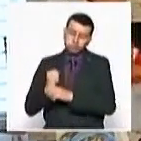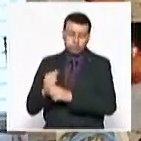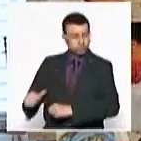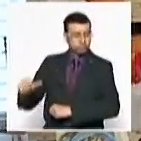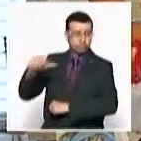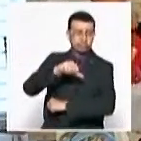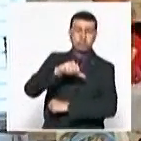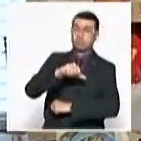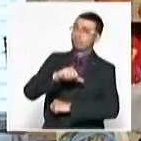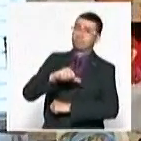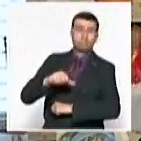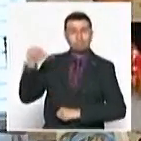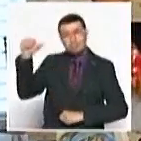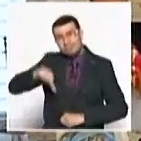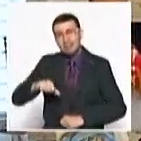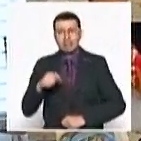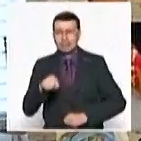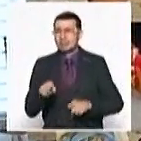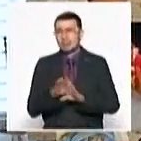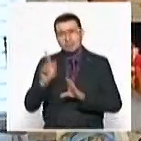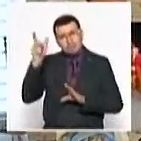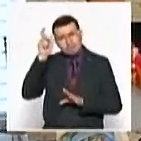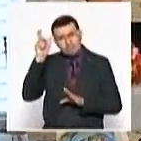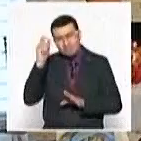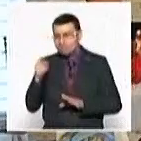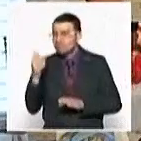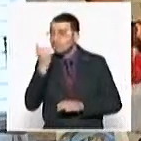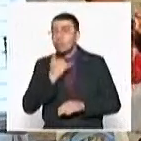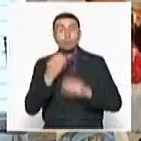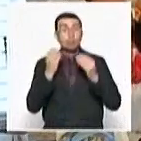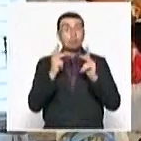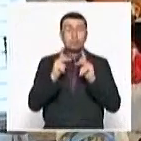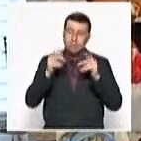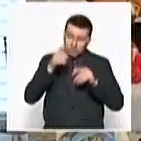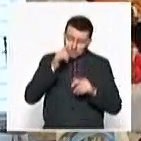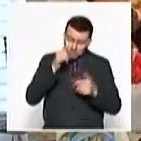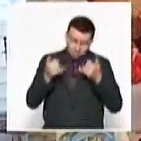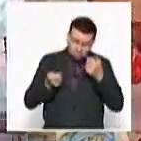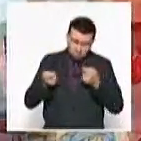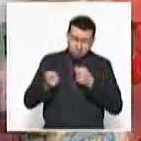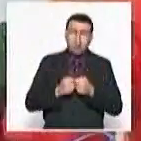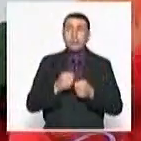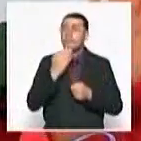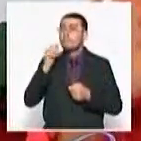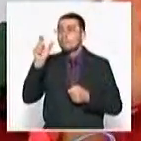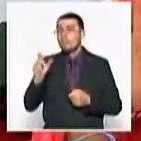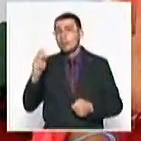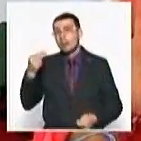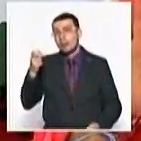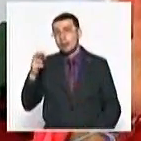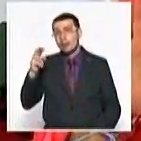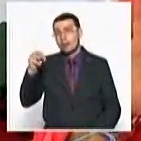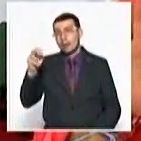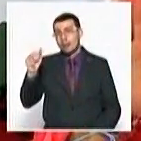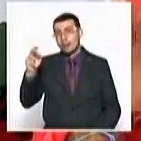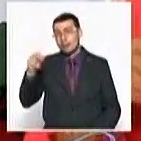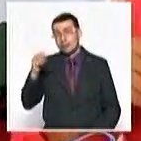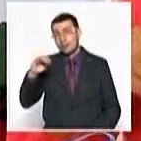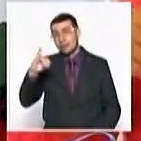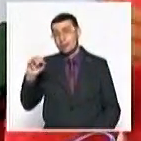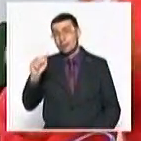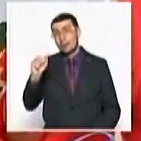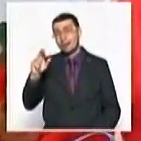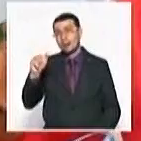estudian más, y más pediatras se dan cuenta de esto. Esto lo dijo Hernán Jaramillo hace 45, 50 años, el cardiólogo.